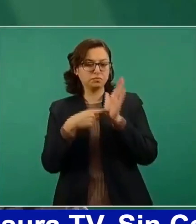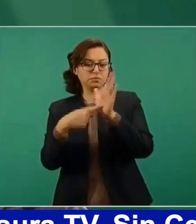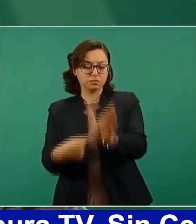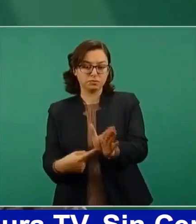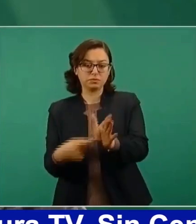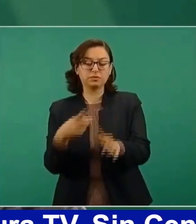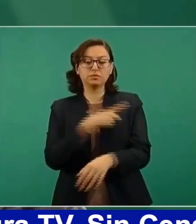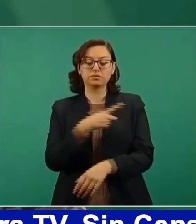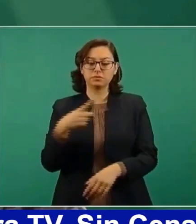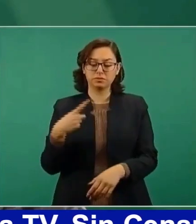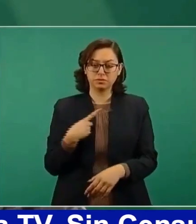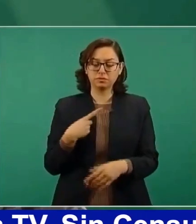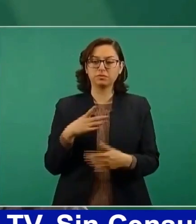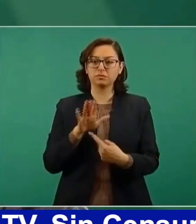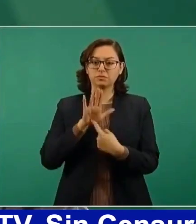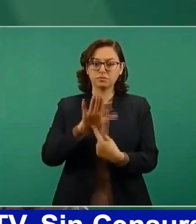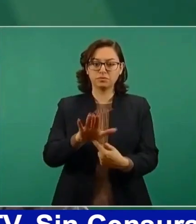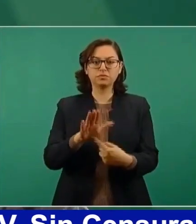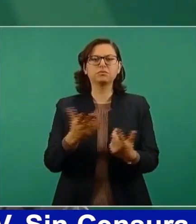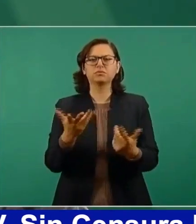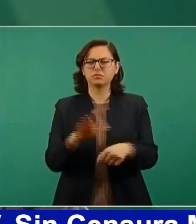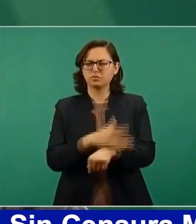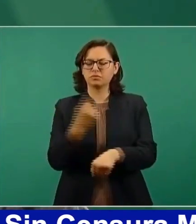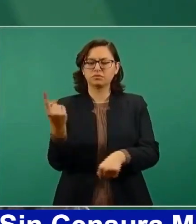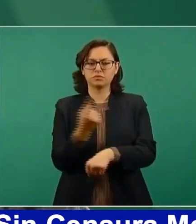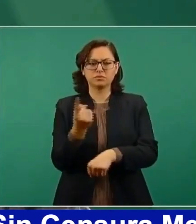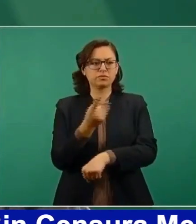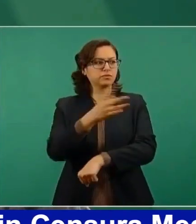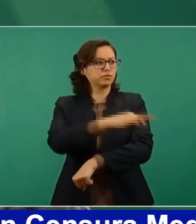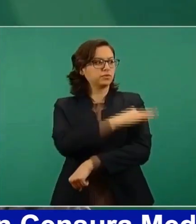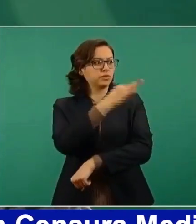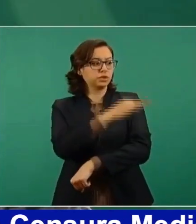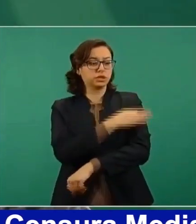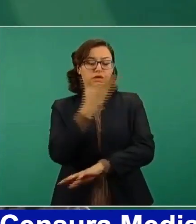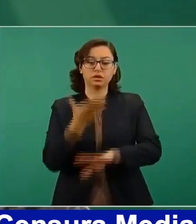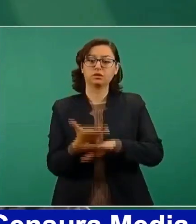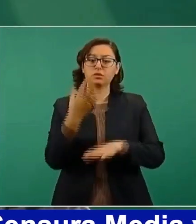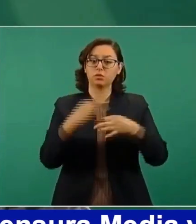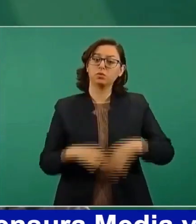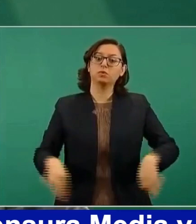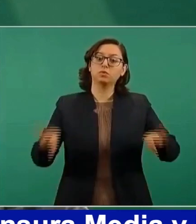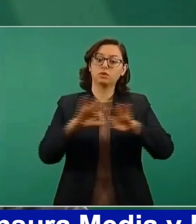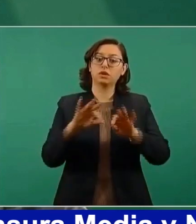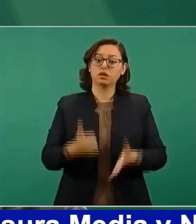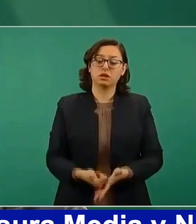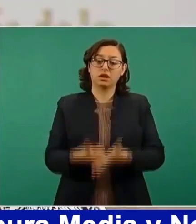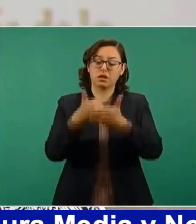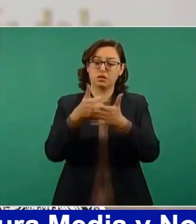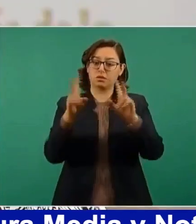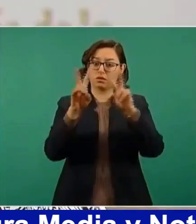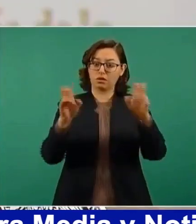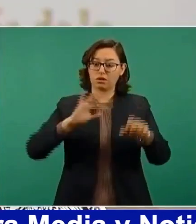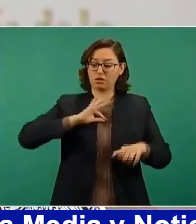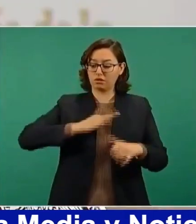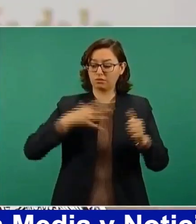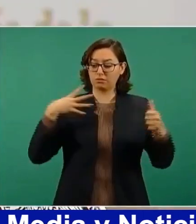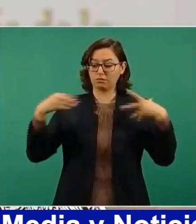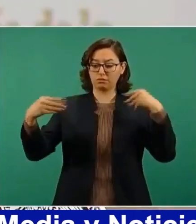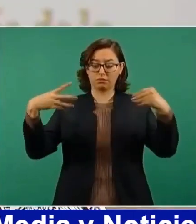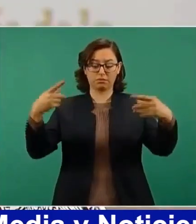posibilidades, herramientas y elemento directo para contener la epidemia, que son la